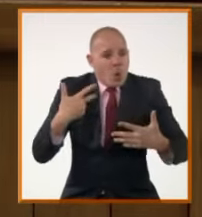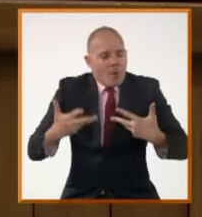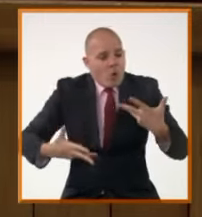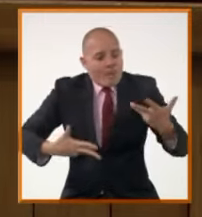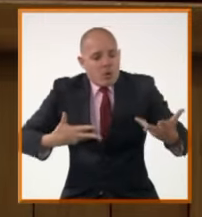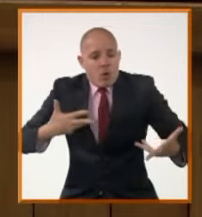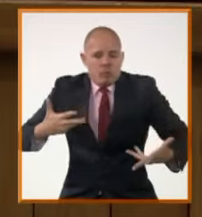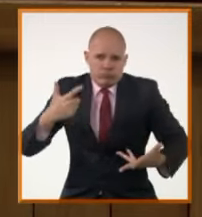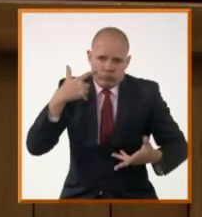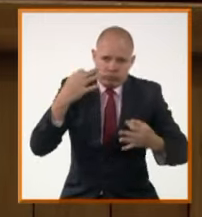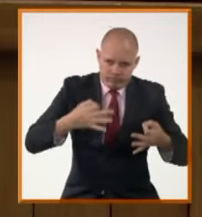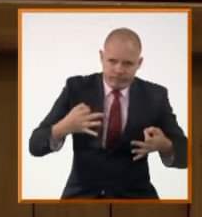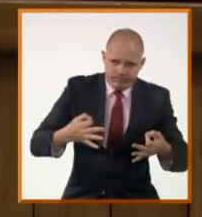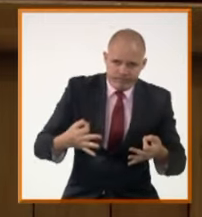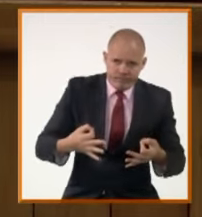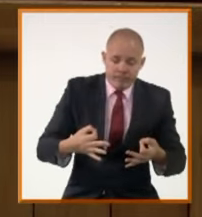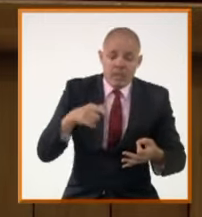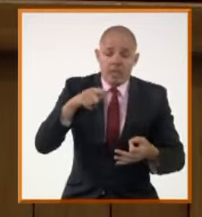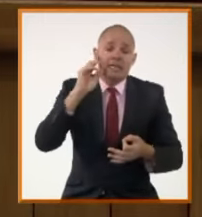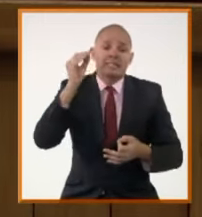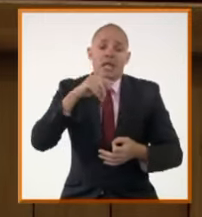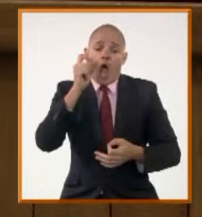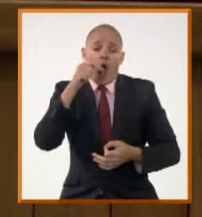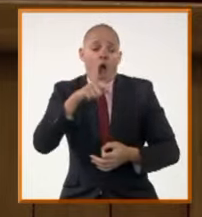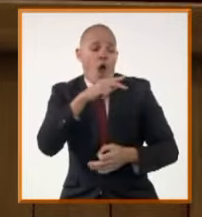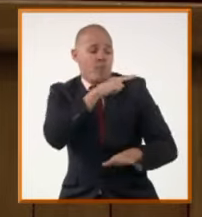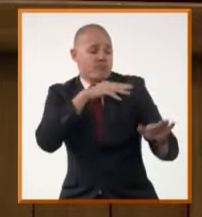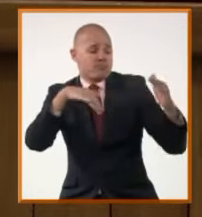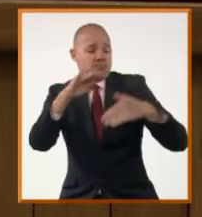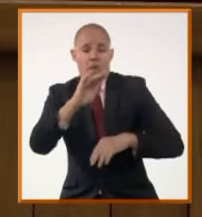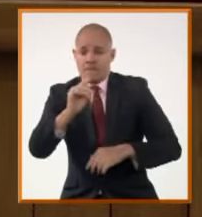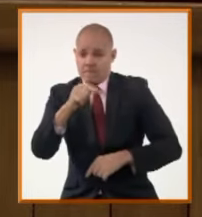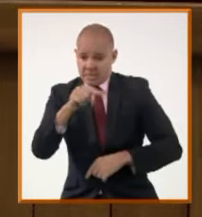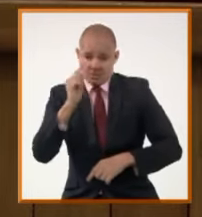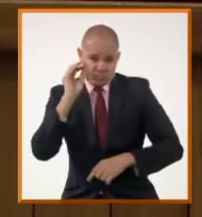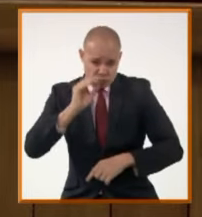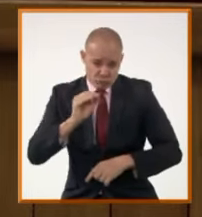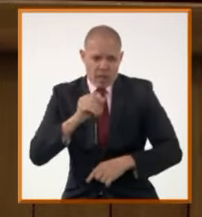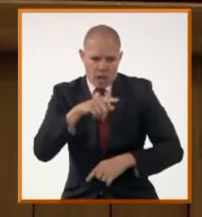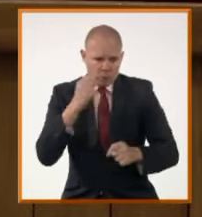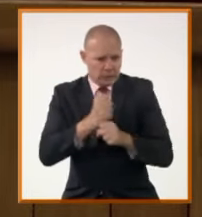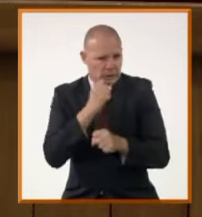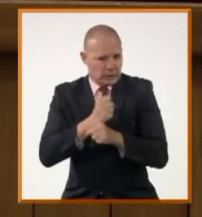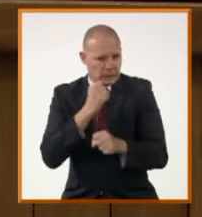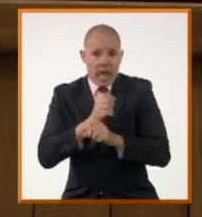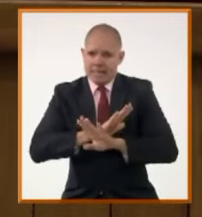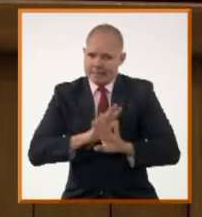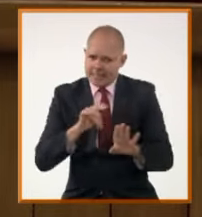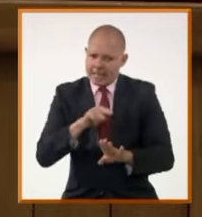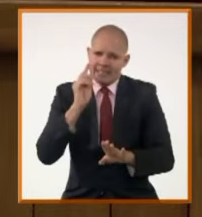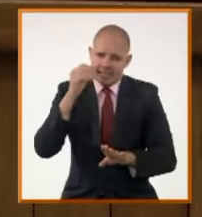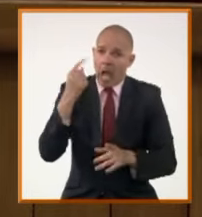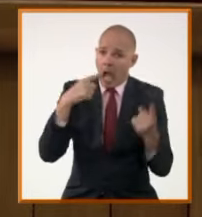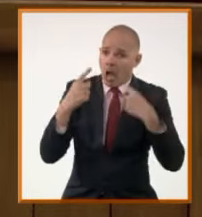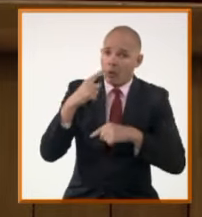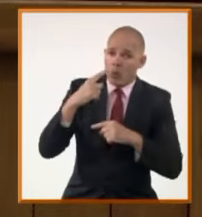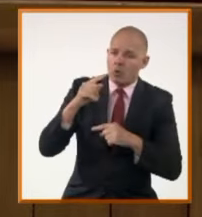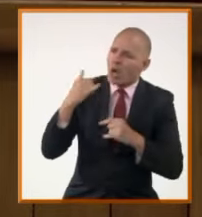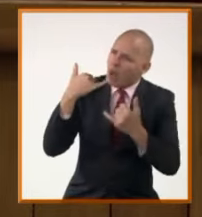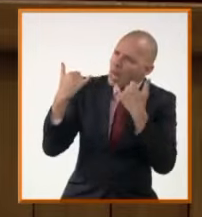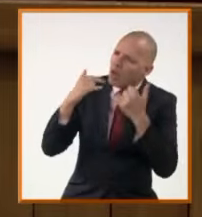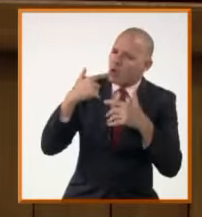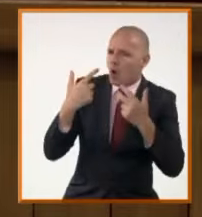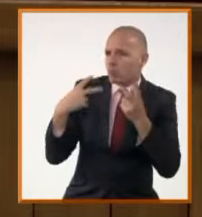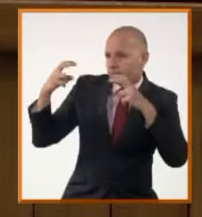la conducción del viceprimer ministro Cabrisa han hecho un trabajo magnífico y se han logrado condonaciones de deuda y aplazar y